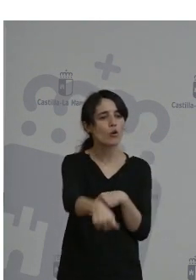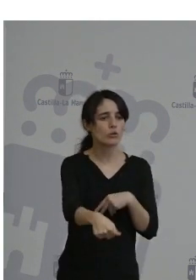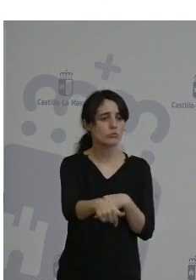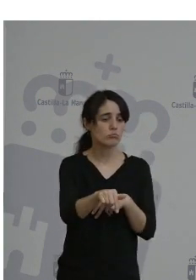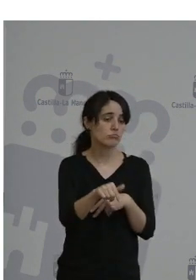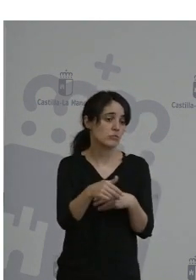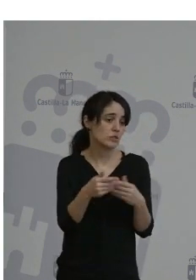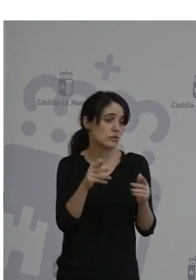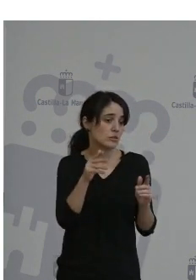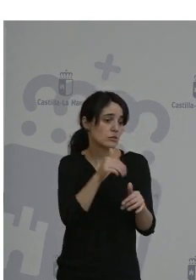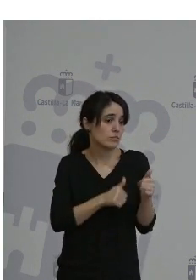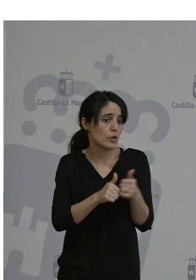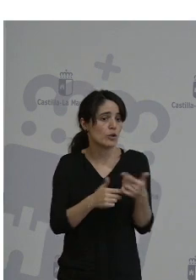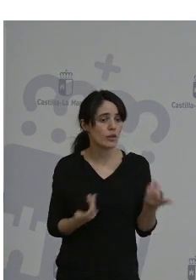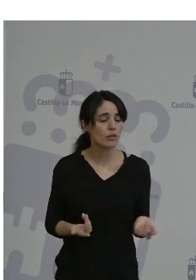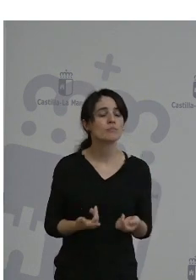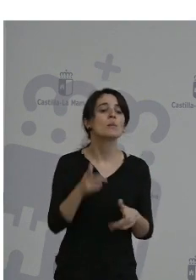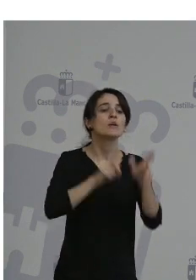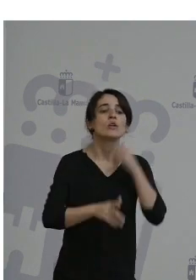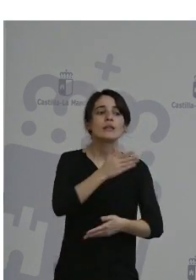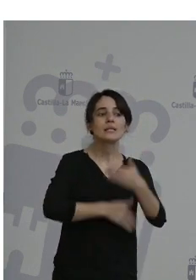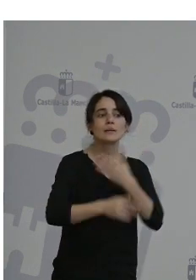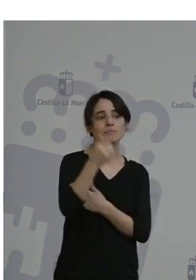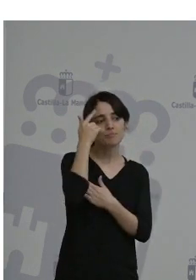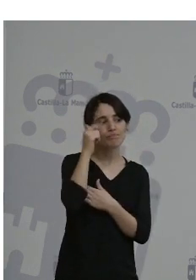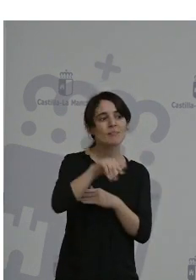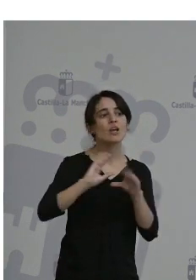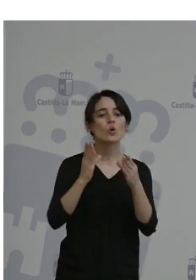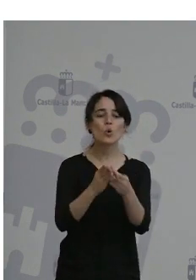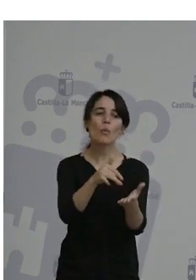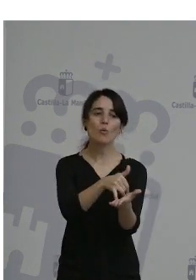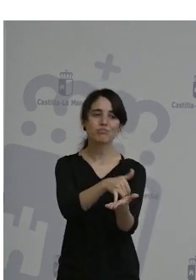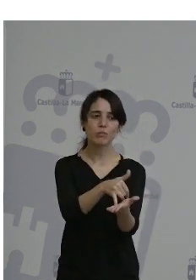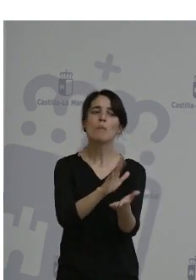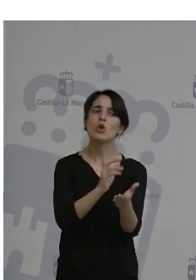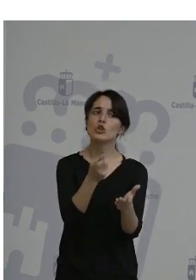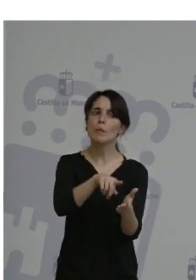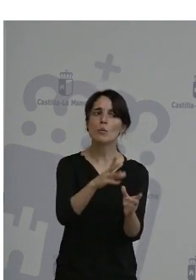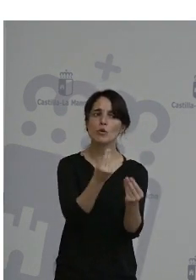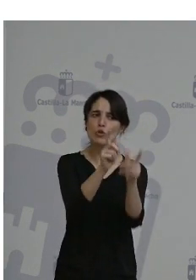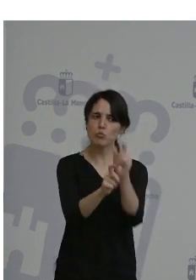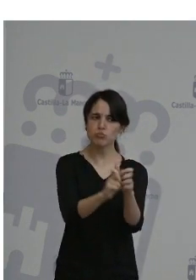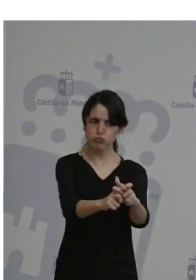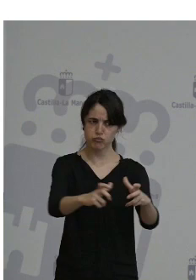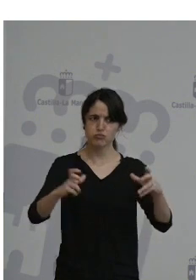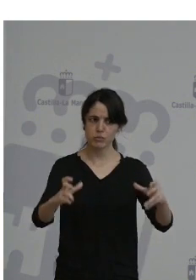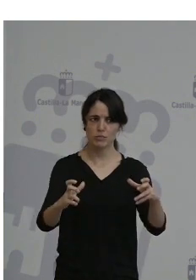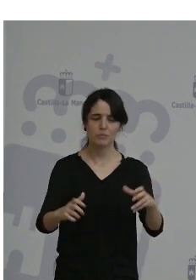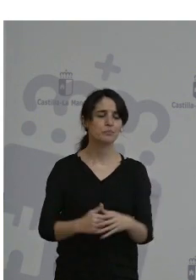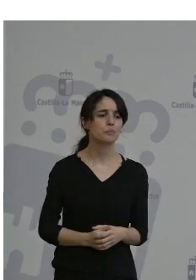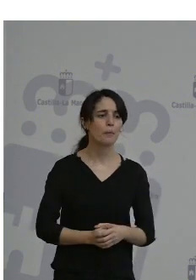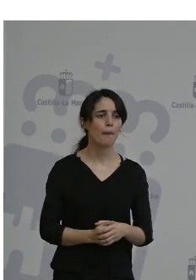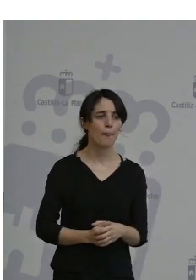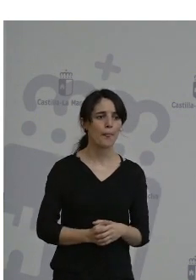Las personas con discapacidad intelectual conforman un grupo vulnerable y numeroso al que el modo en que se